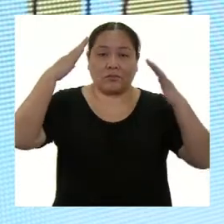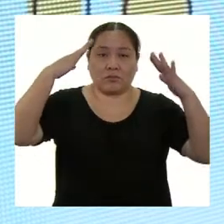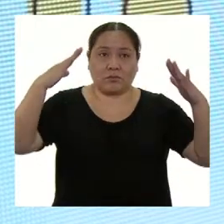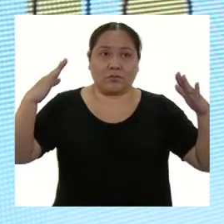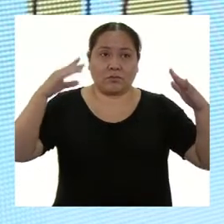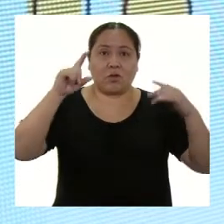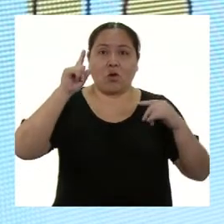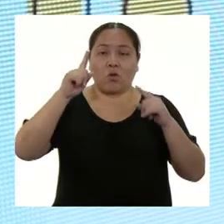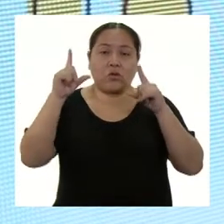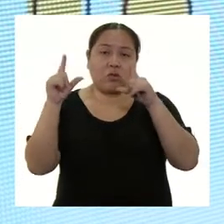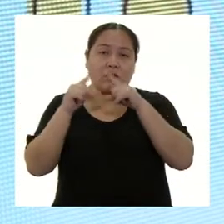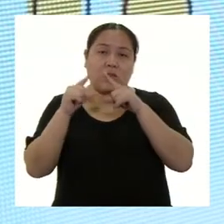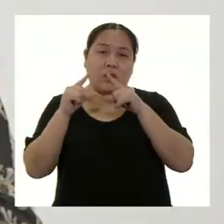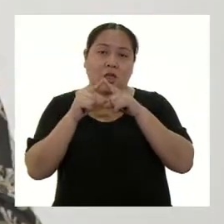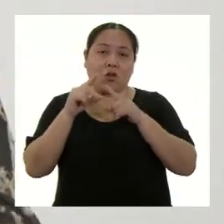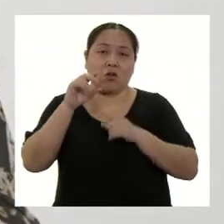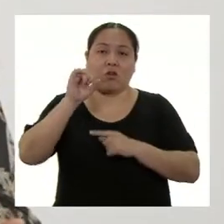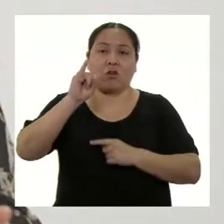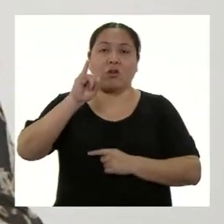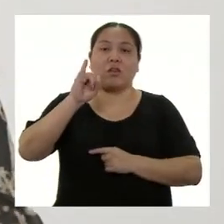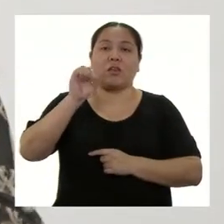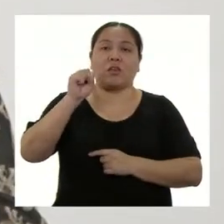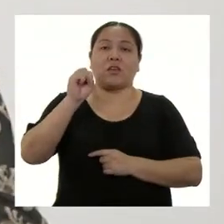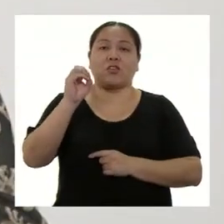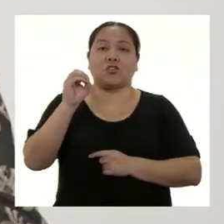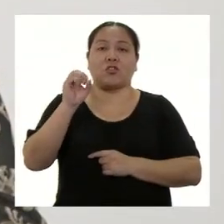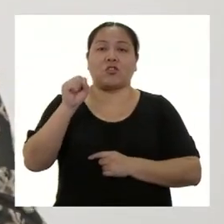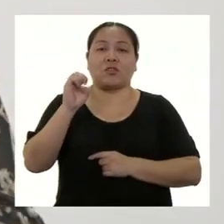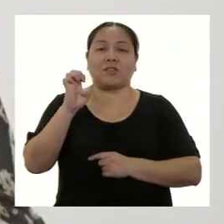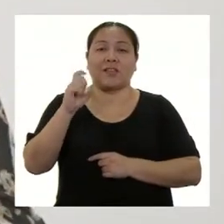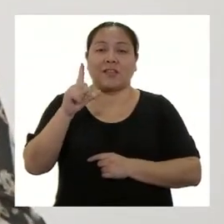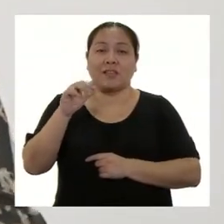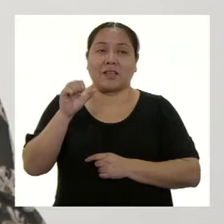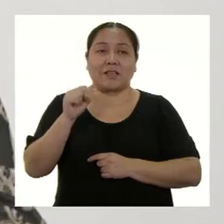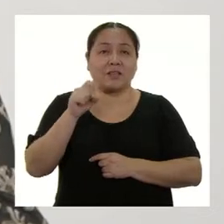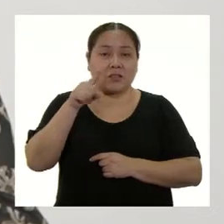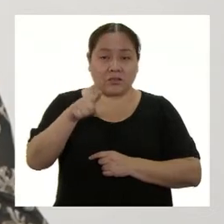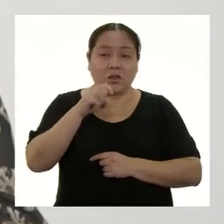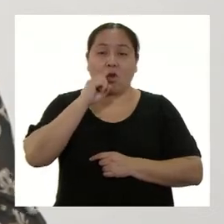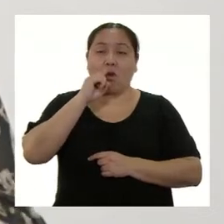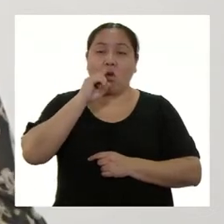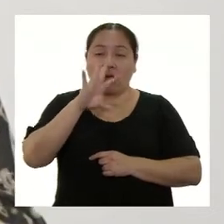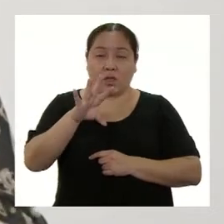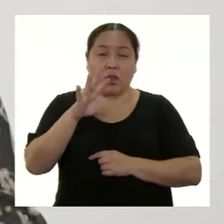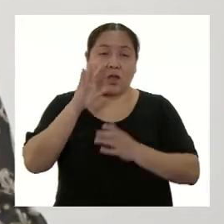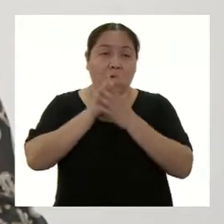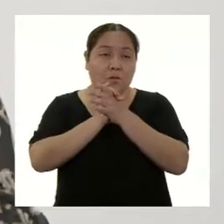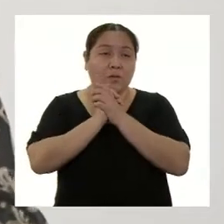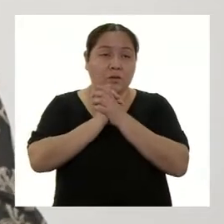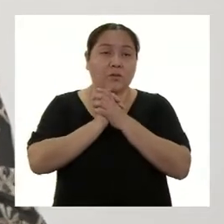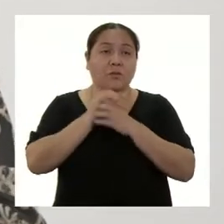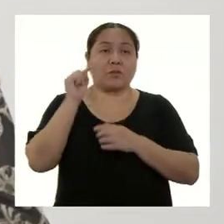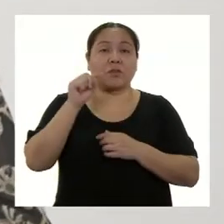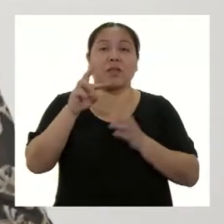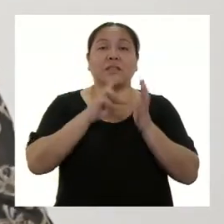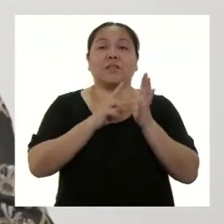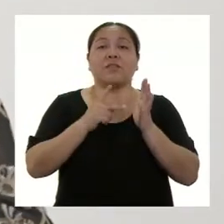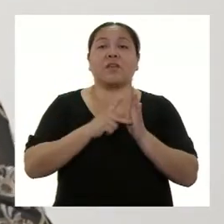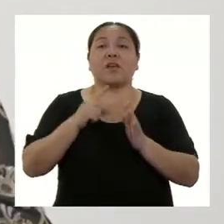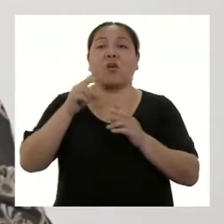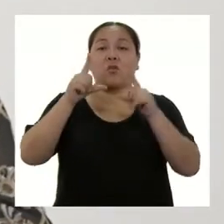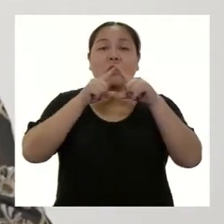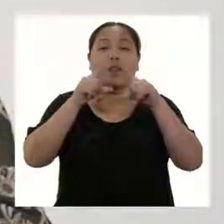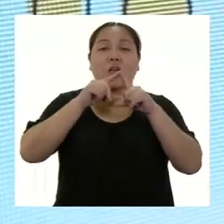por un triángulo isósceles. Jeremías, por si acaso cuéntale a tus amigas y amigos qué es un